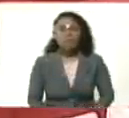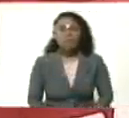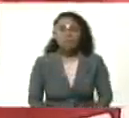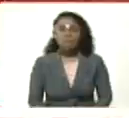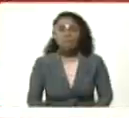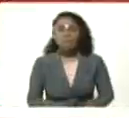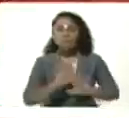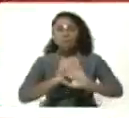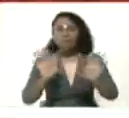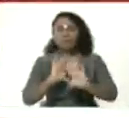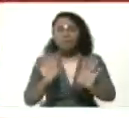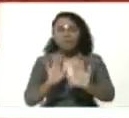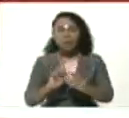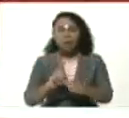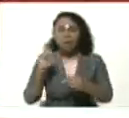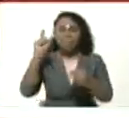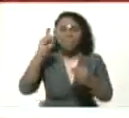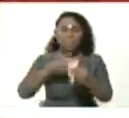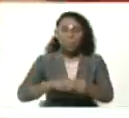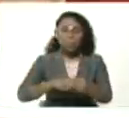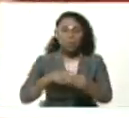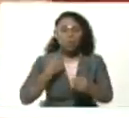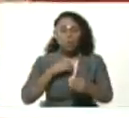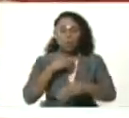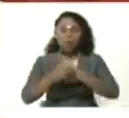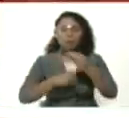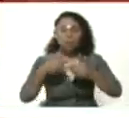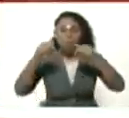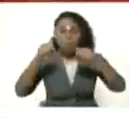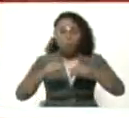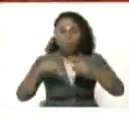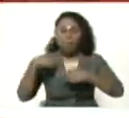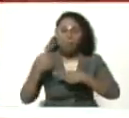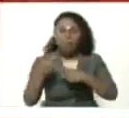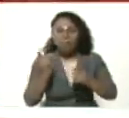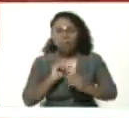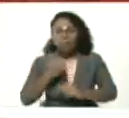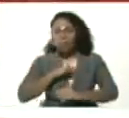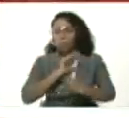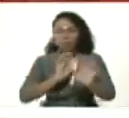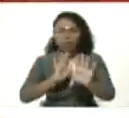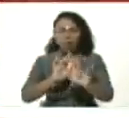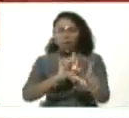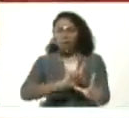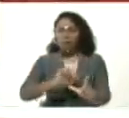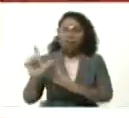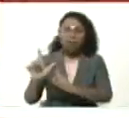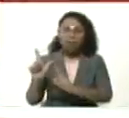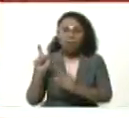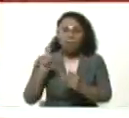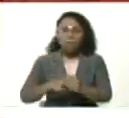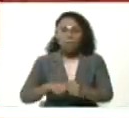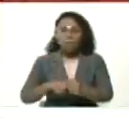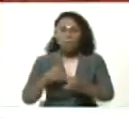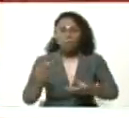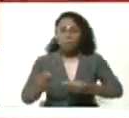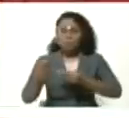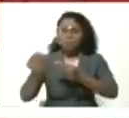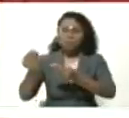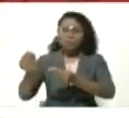Ya una vez inscrito, nosotros procedemos entre hoy y mañana, eso lo tenemos ya listo, listo, transcrito, nada más entregar el, ¿cómo se